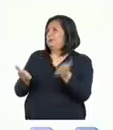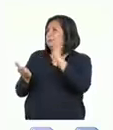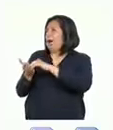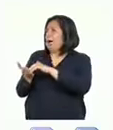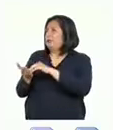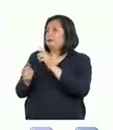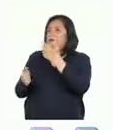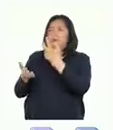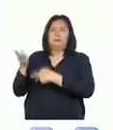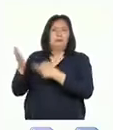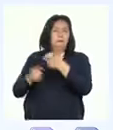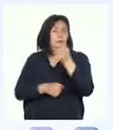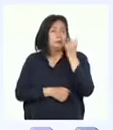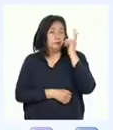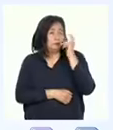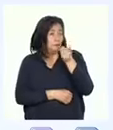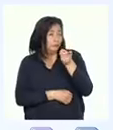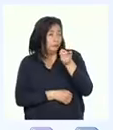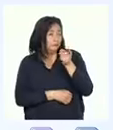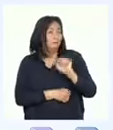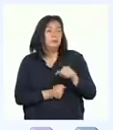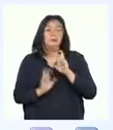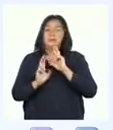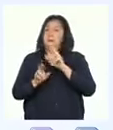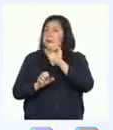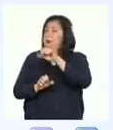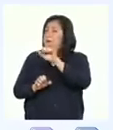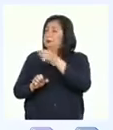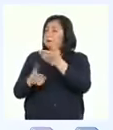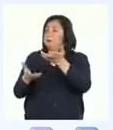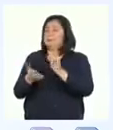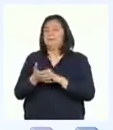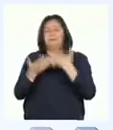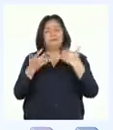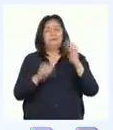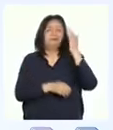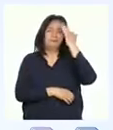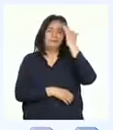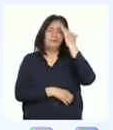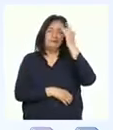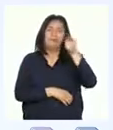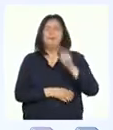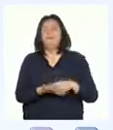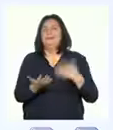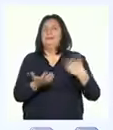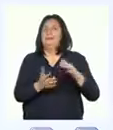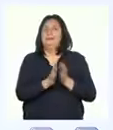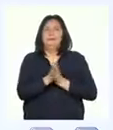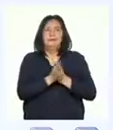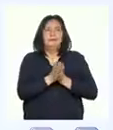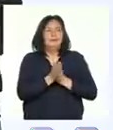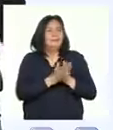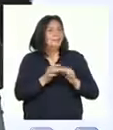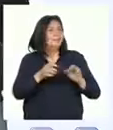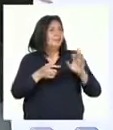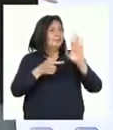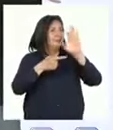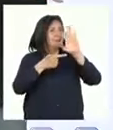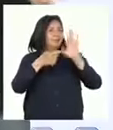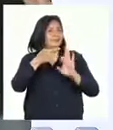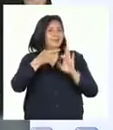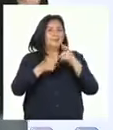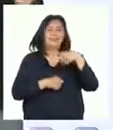mismo precio. ¿Las han escuchado? Si respondieron con un sí, entonces ya conocen algo del fascinante mundo de las fracciones.